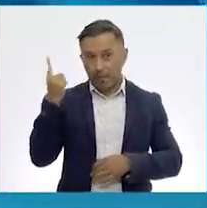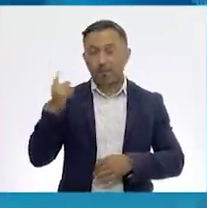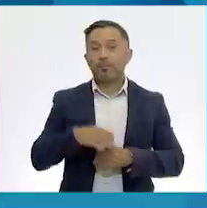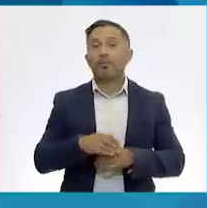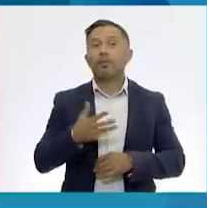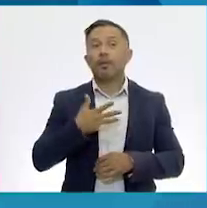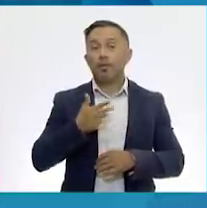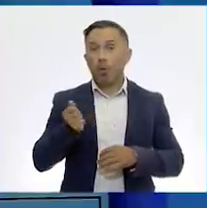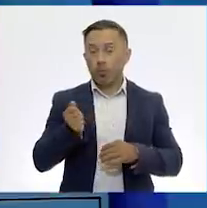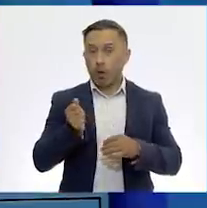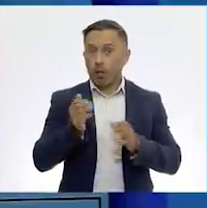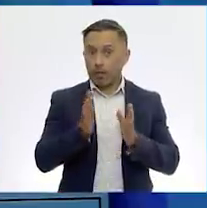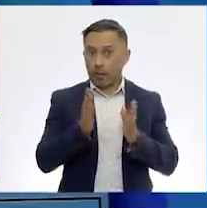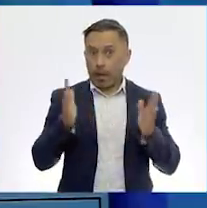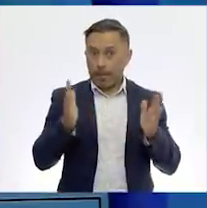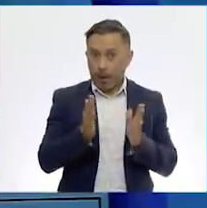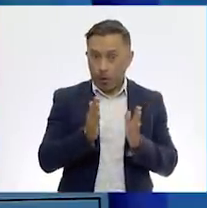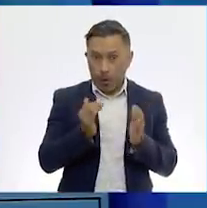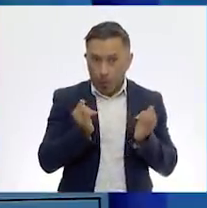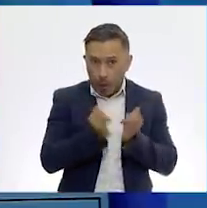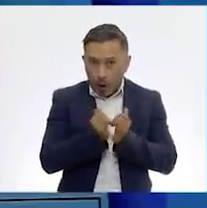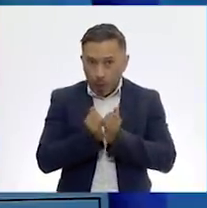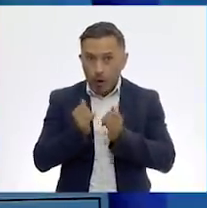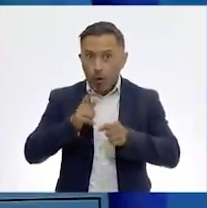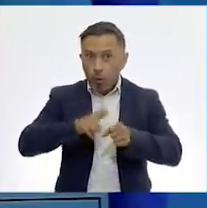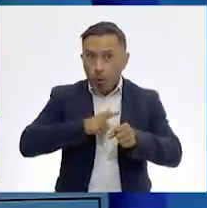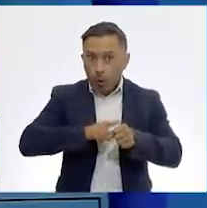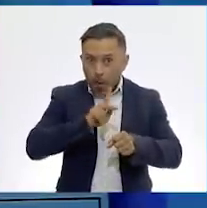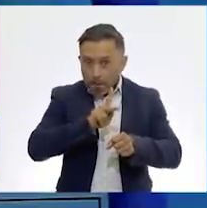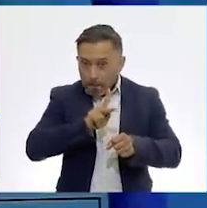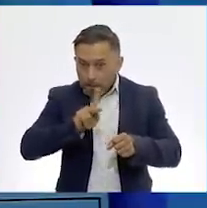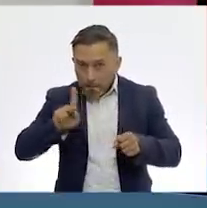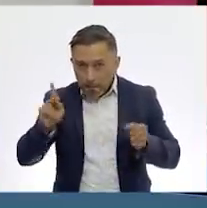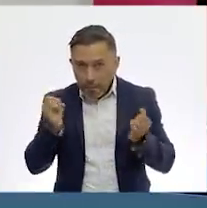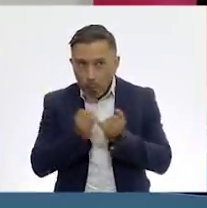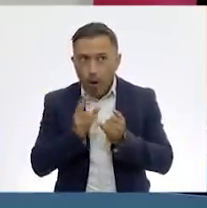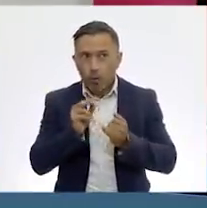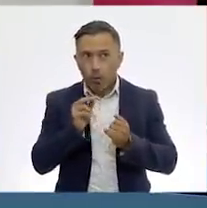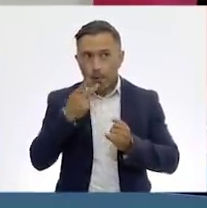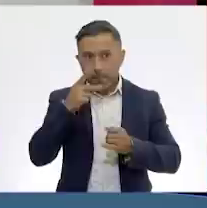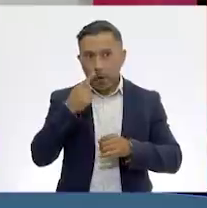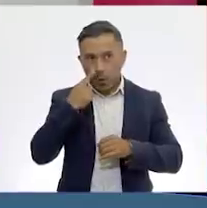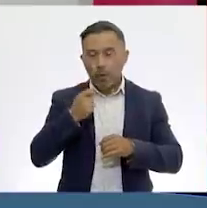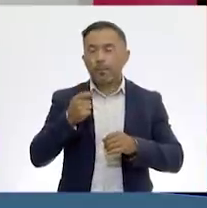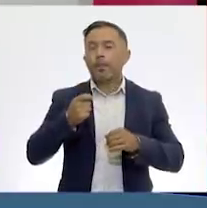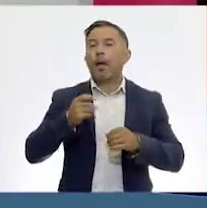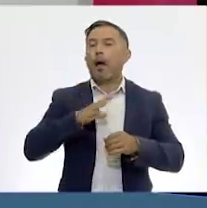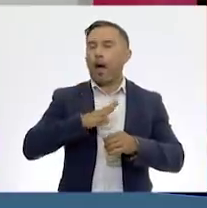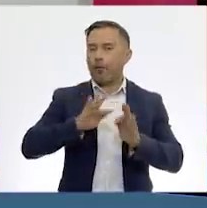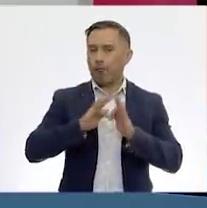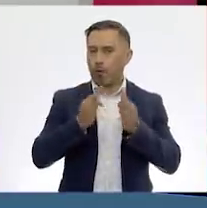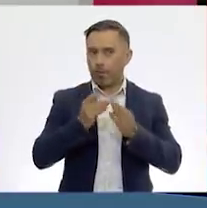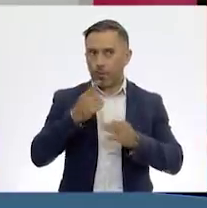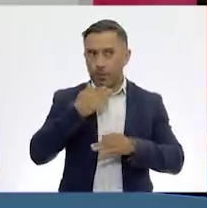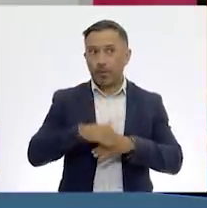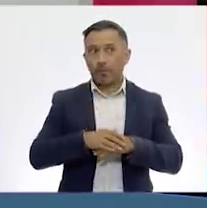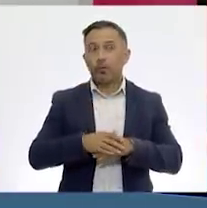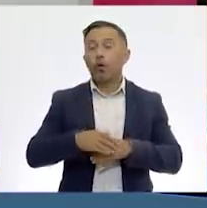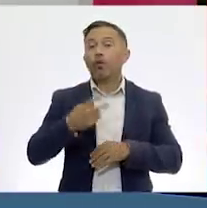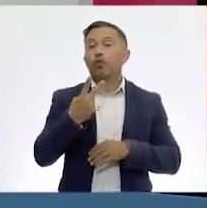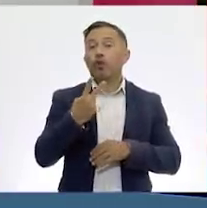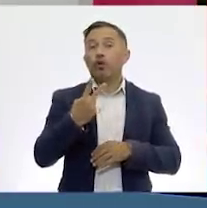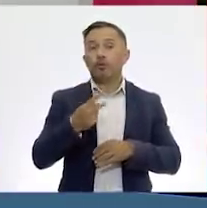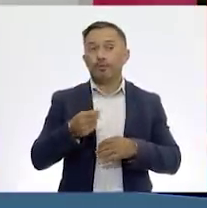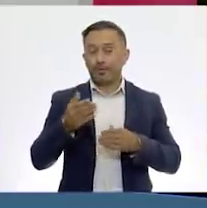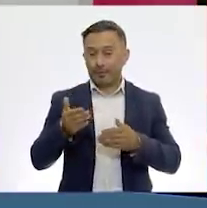del mismo tamaño, del mismo color, sí estamos viendo que en un orden jerárquico hay una simetría. Hay dos elementos del lado izquierdo, dos